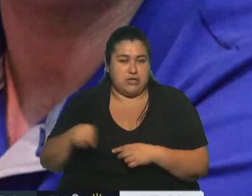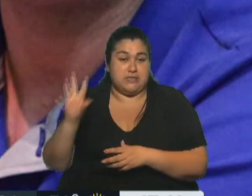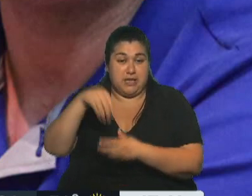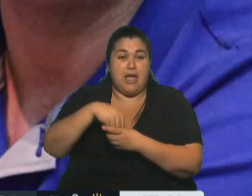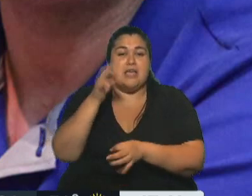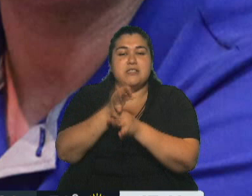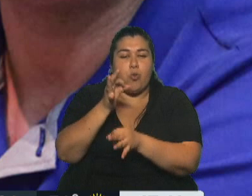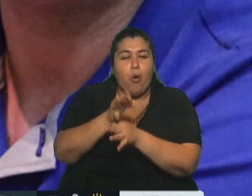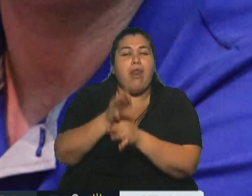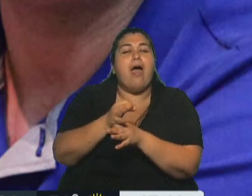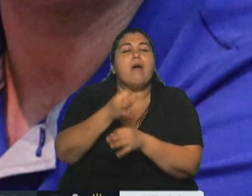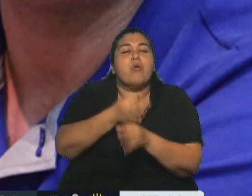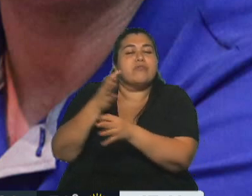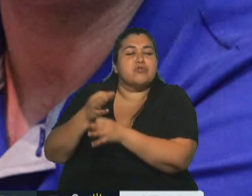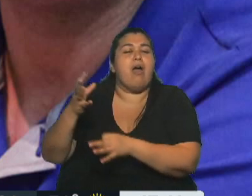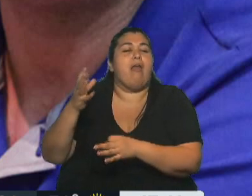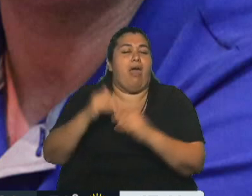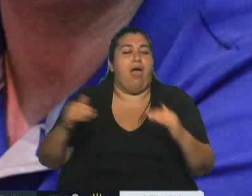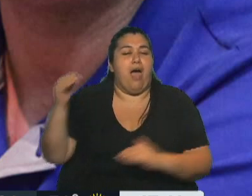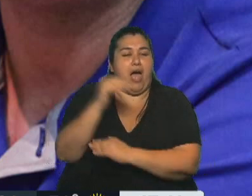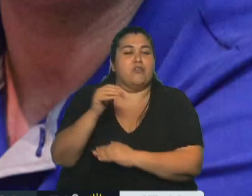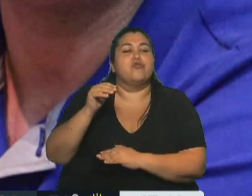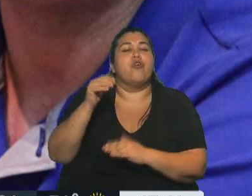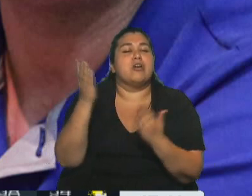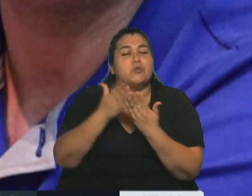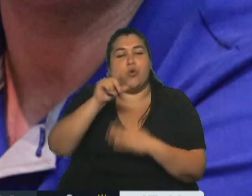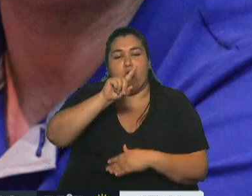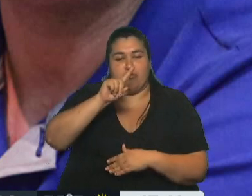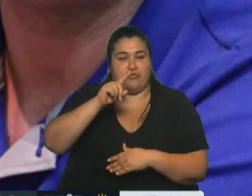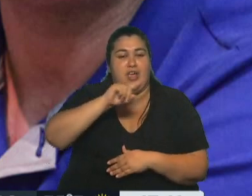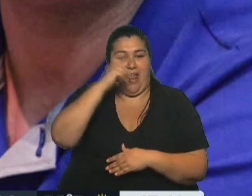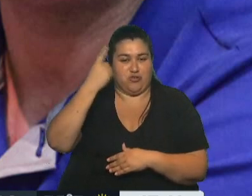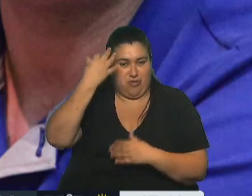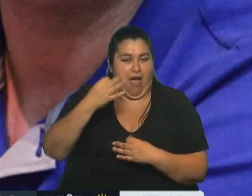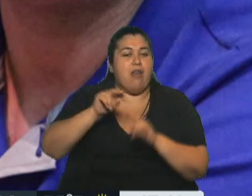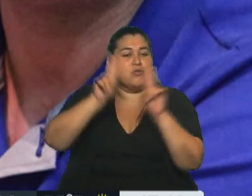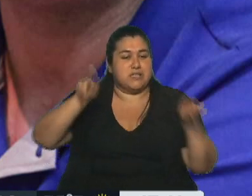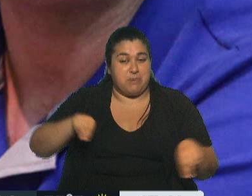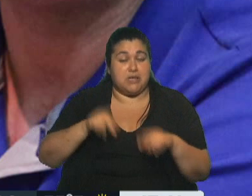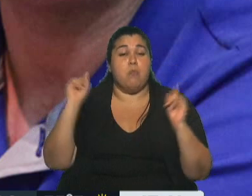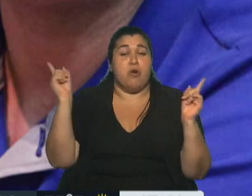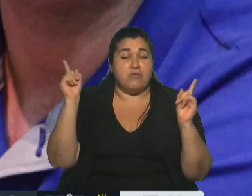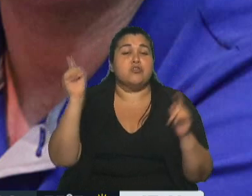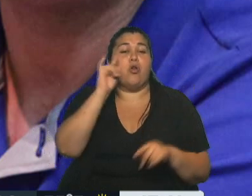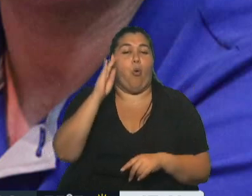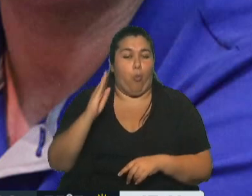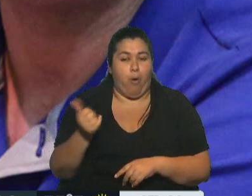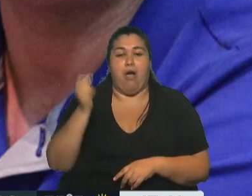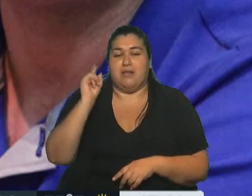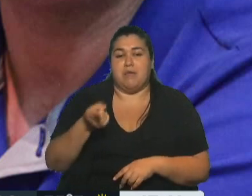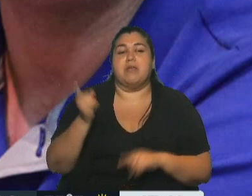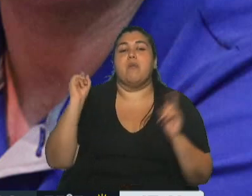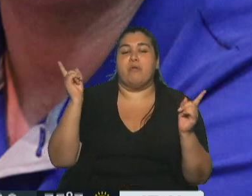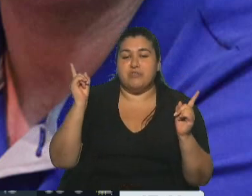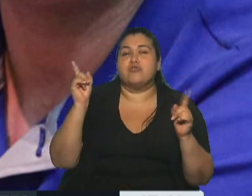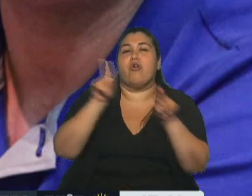Escuela Interdisciplinaria de Altos Estudios Sociales de la Universidad Nacional de San Martín, profesor en la Universidad de Buenos Aires y también en la